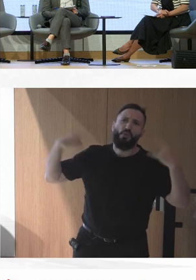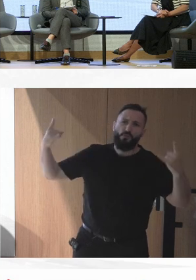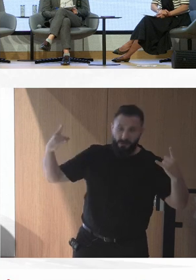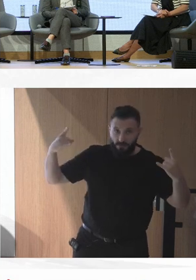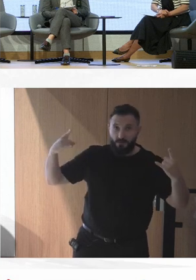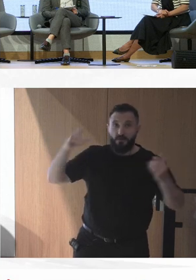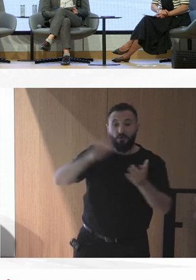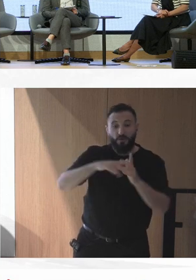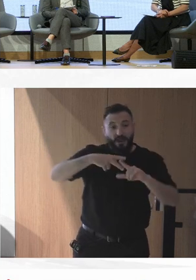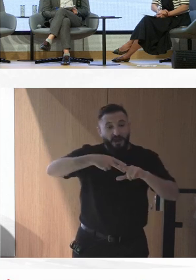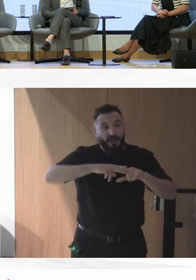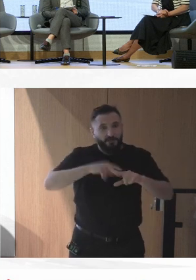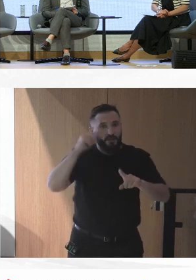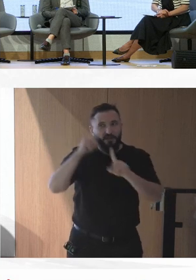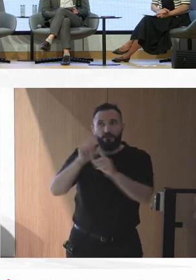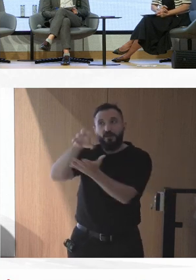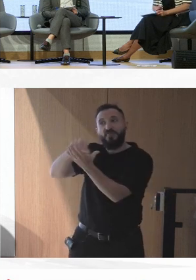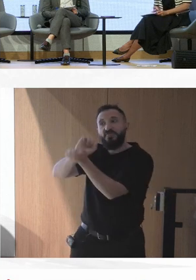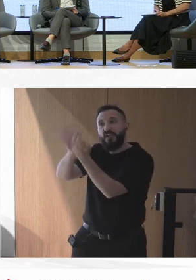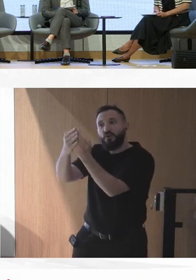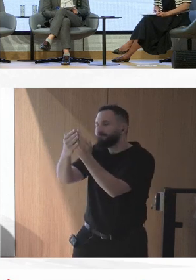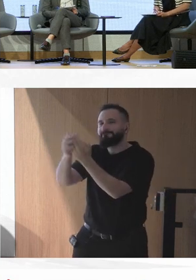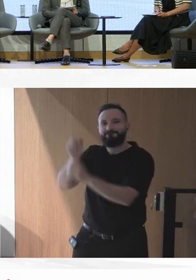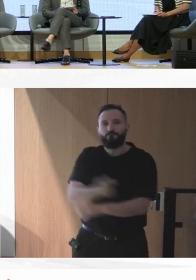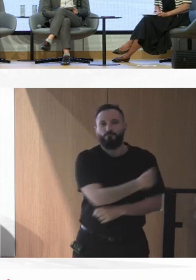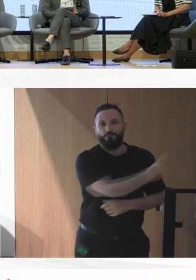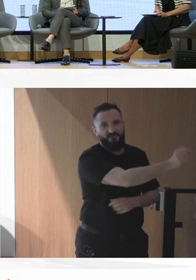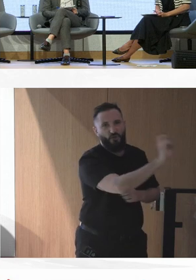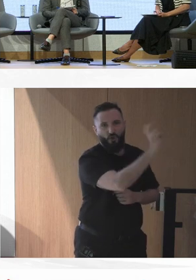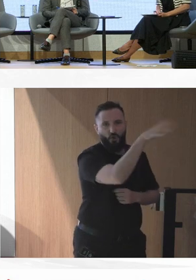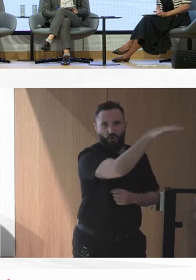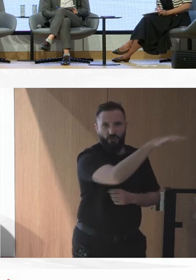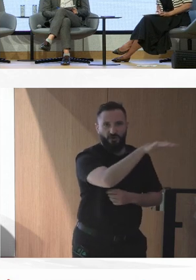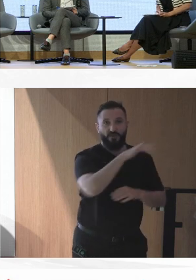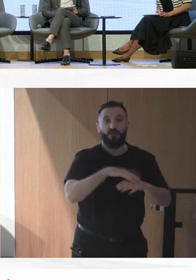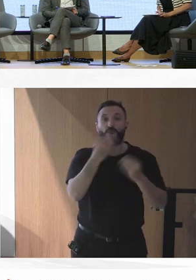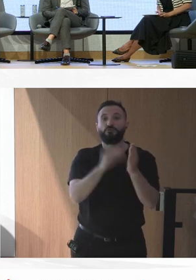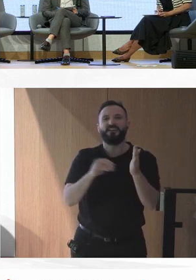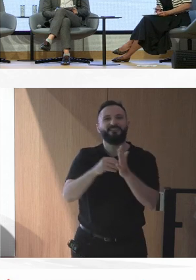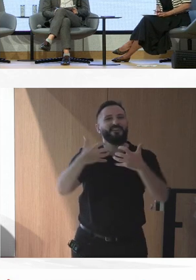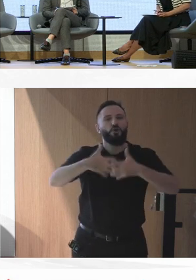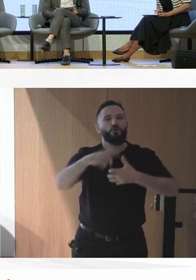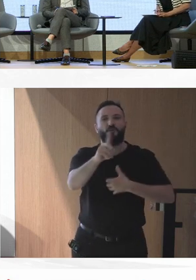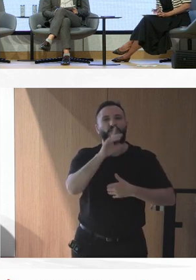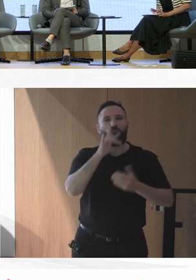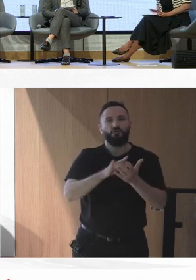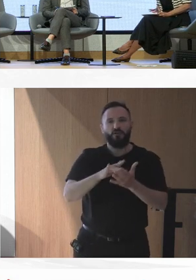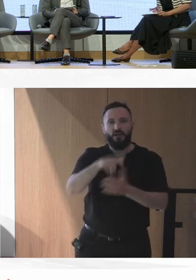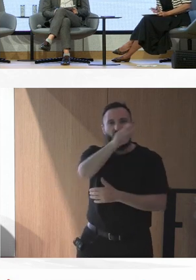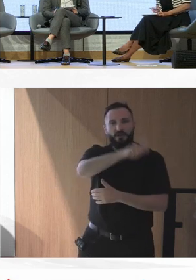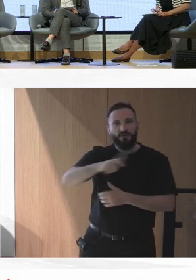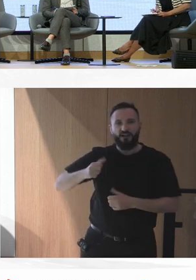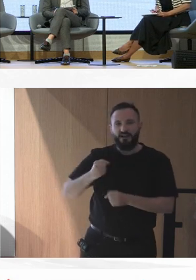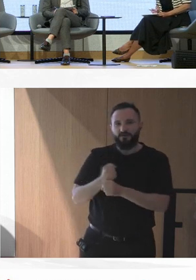O sea, hay mecanismos para desviarla, lo que pasa que no funcionan. Y muchas veces no funcionan por el estigma, insisto, que tienen estas personas como